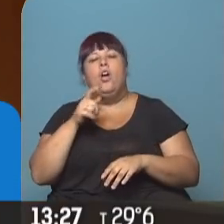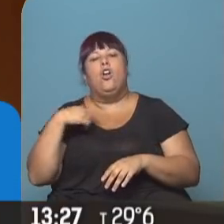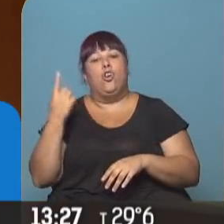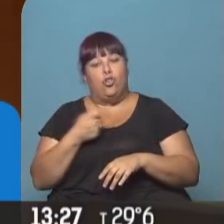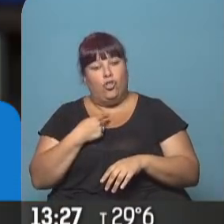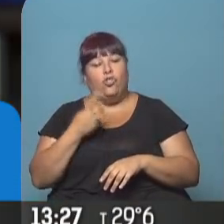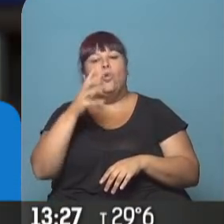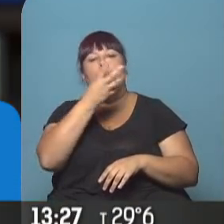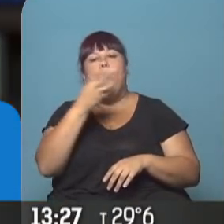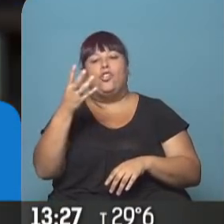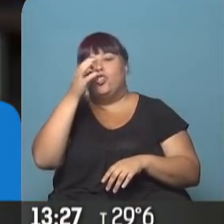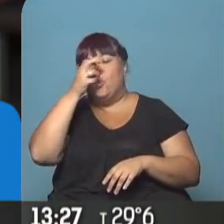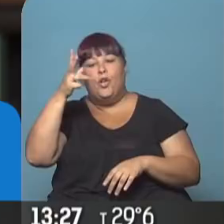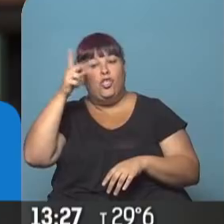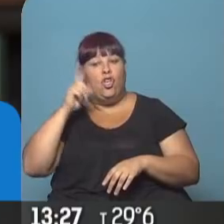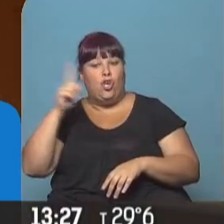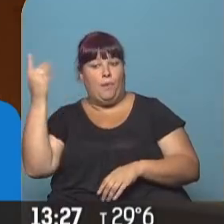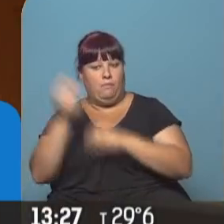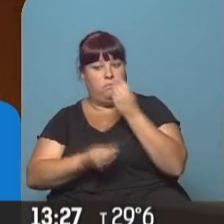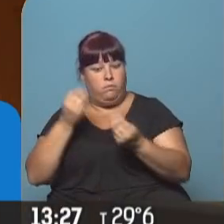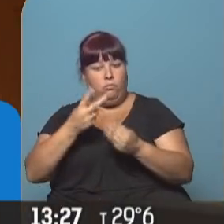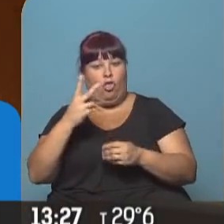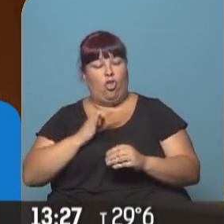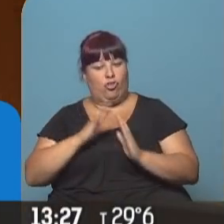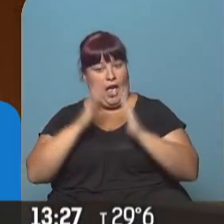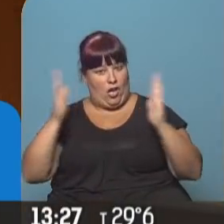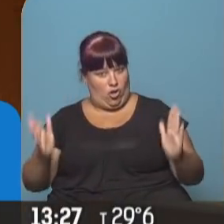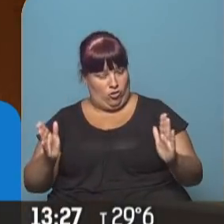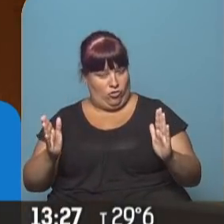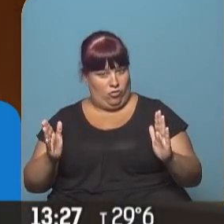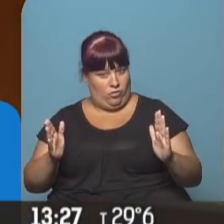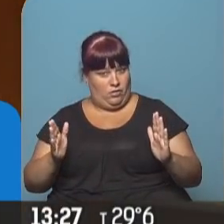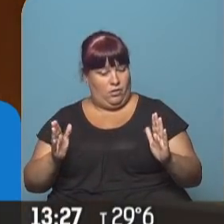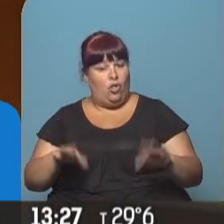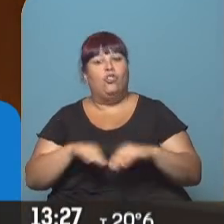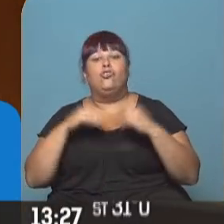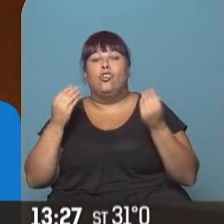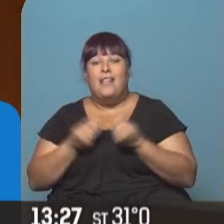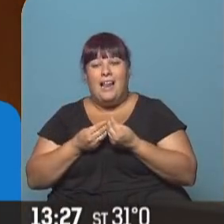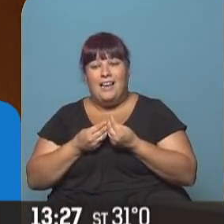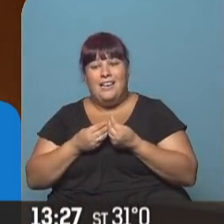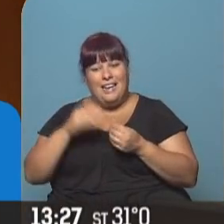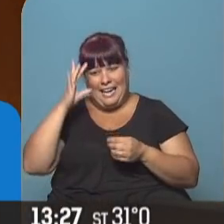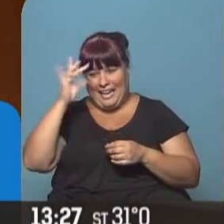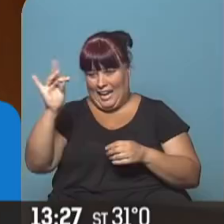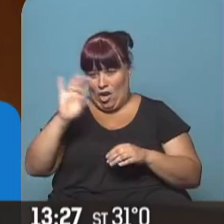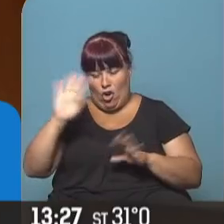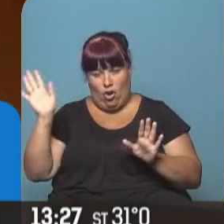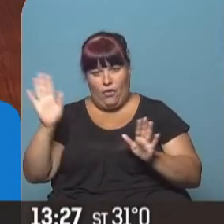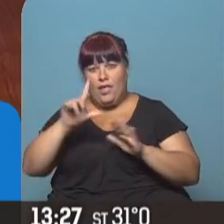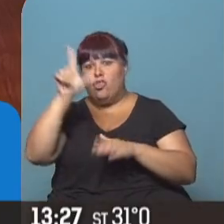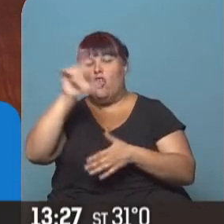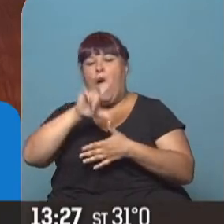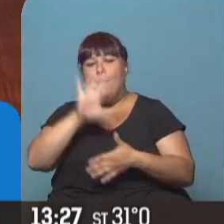tuvimos 428.000 radicaciones en estos 2 años. Es la cifra más importante de toda